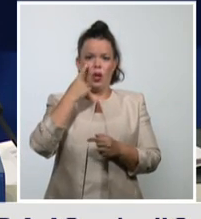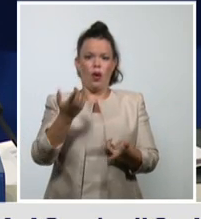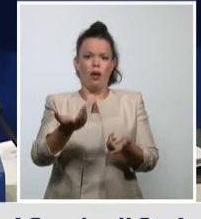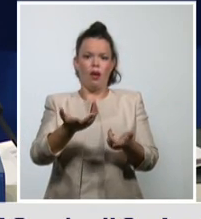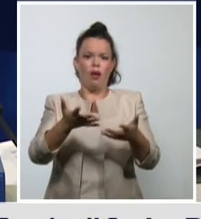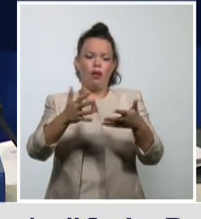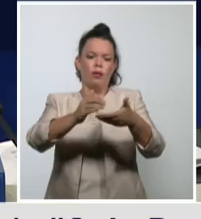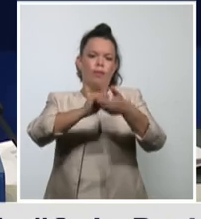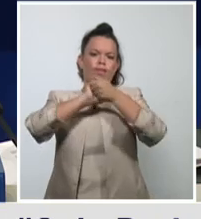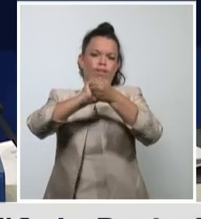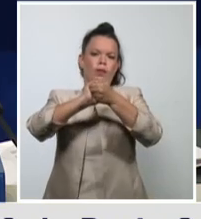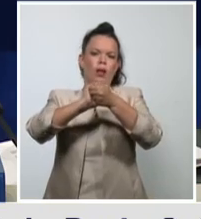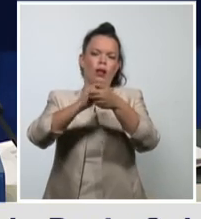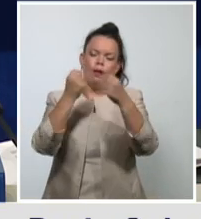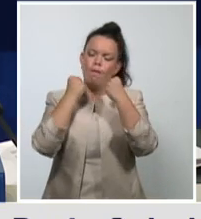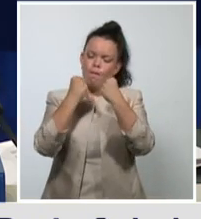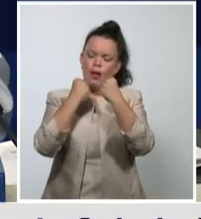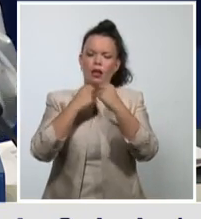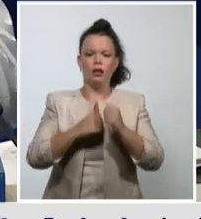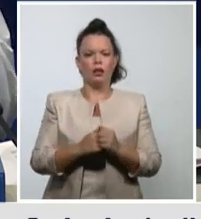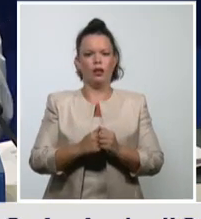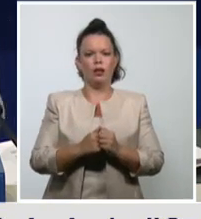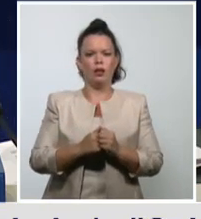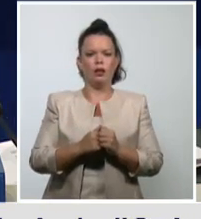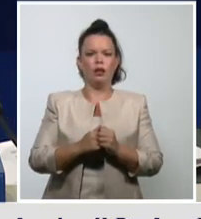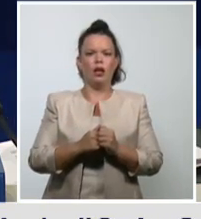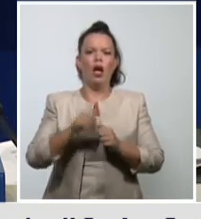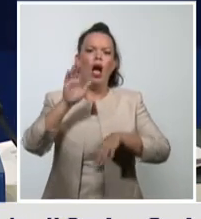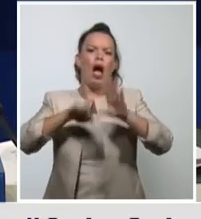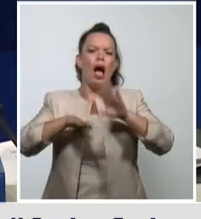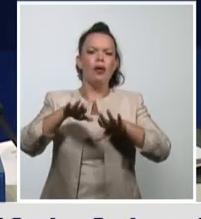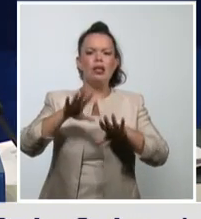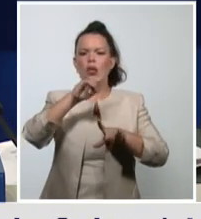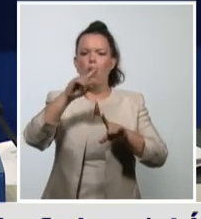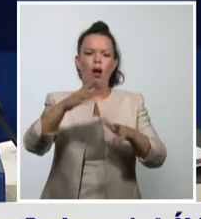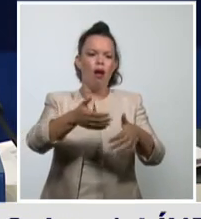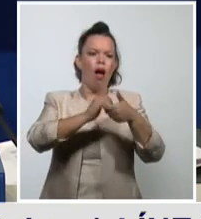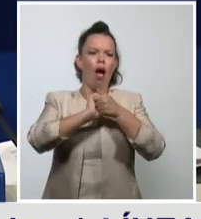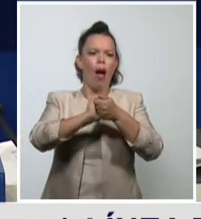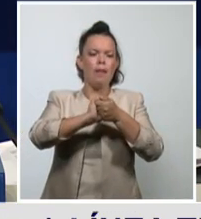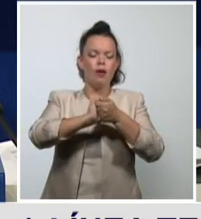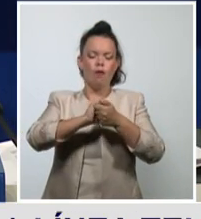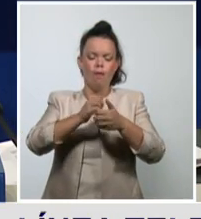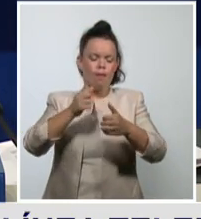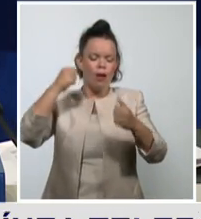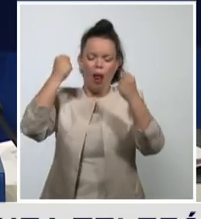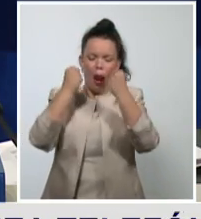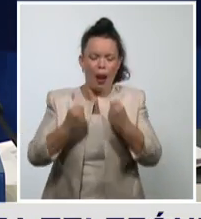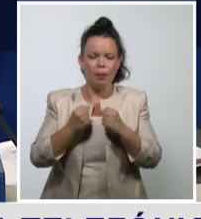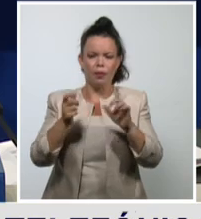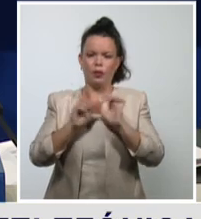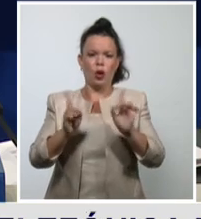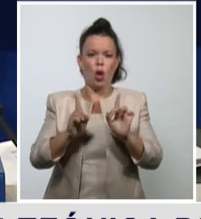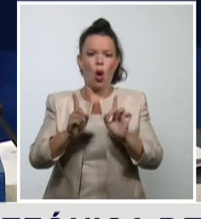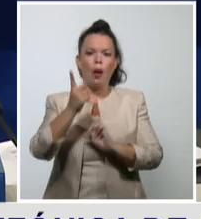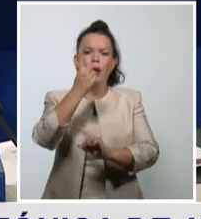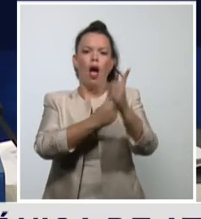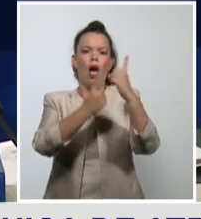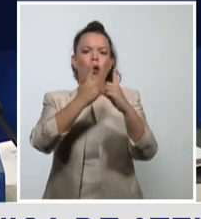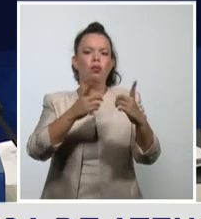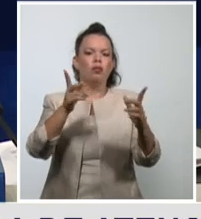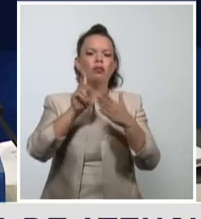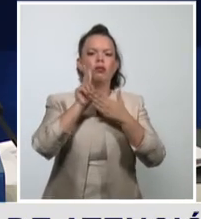pacientes confirmados, y a veces ni tan estrecha, a veces se extiende un poco más el estudio, pues se les realiza también el